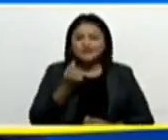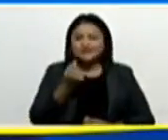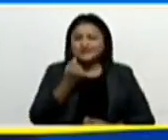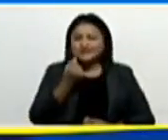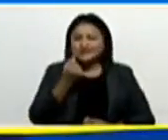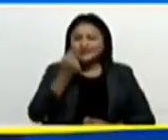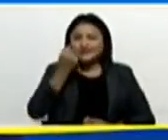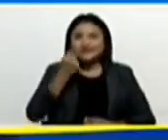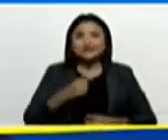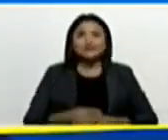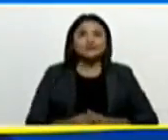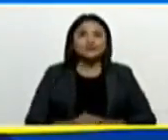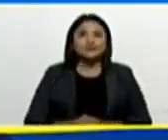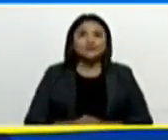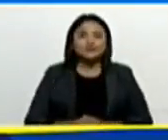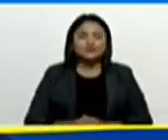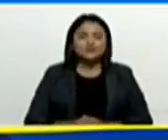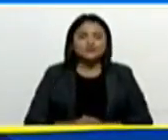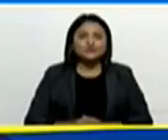de